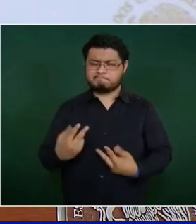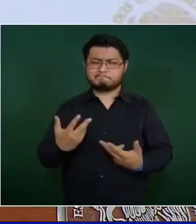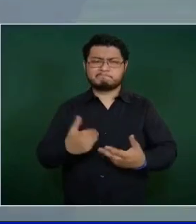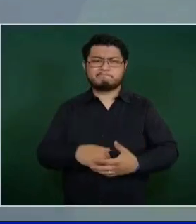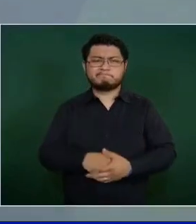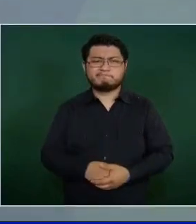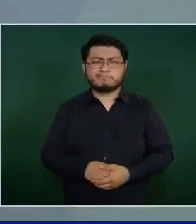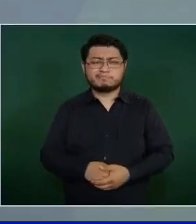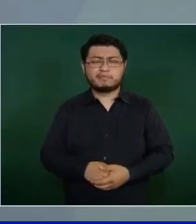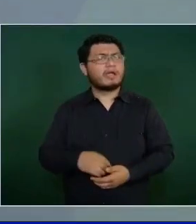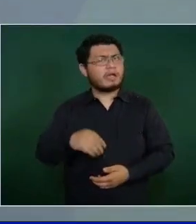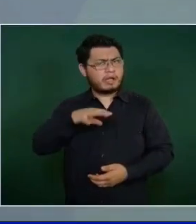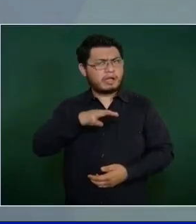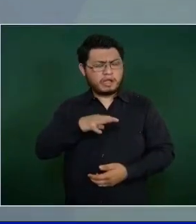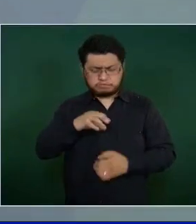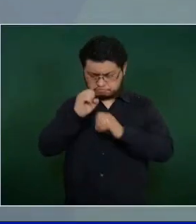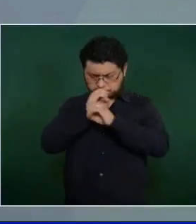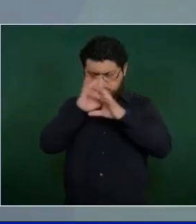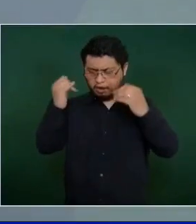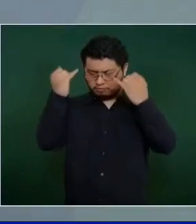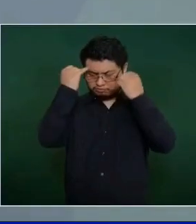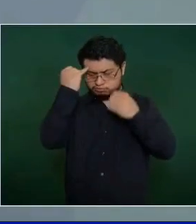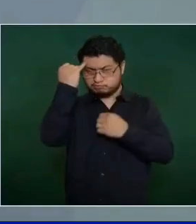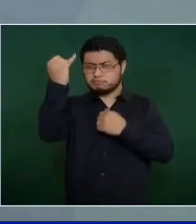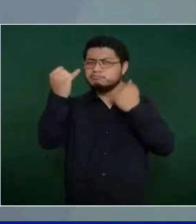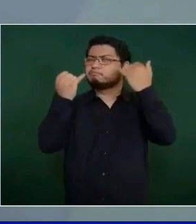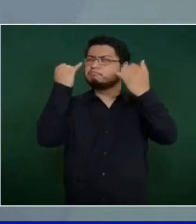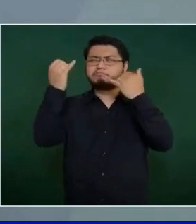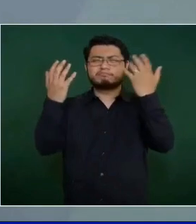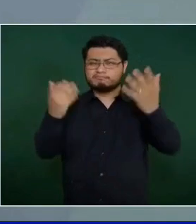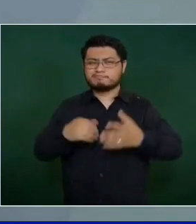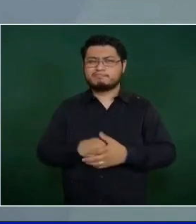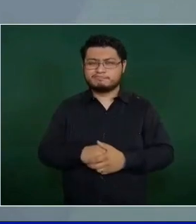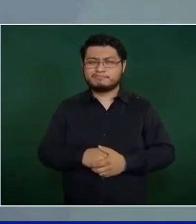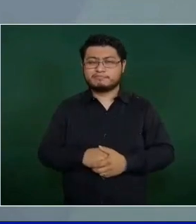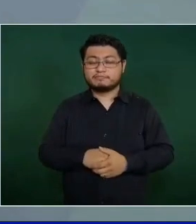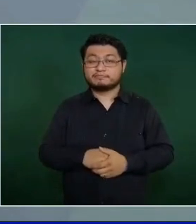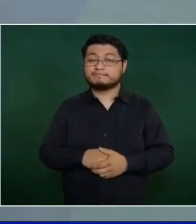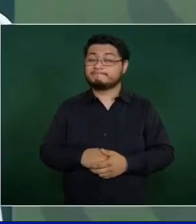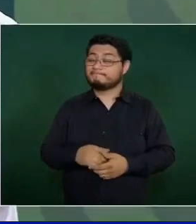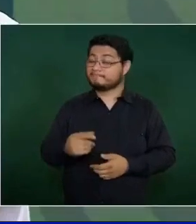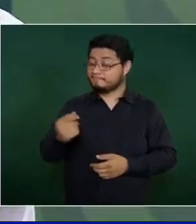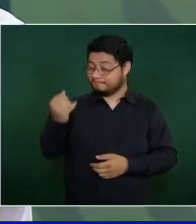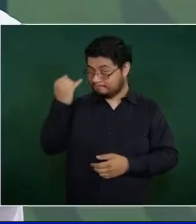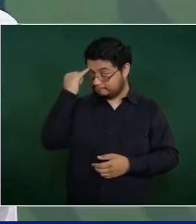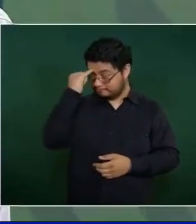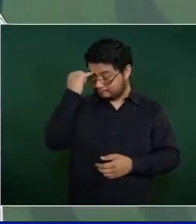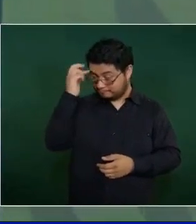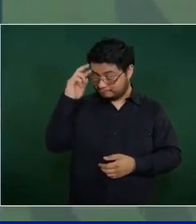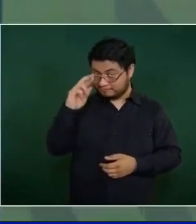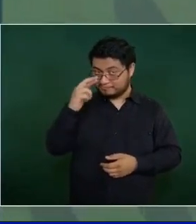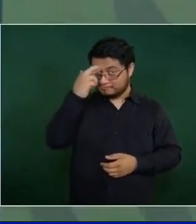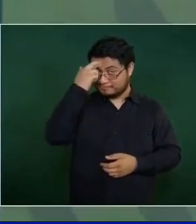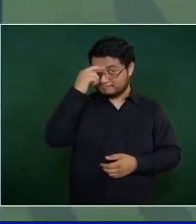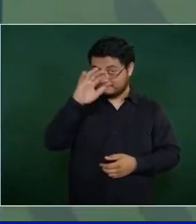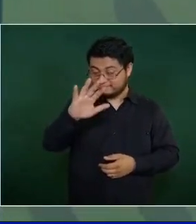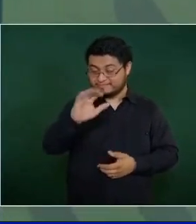Hay definiciones. Es que lo que más afecta, acuérdense